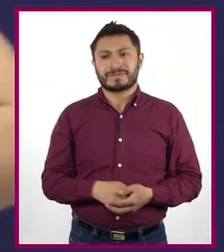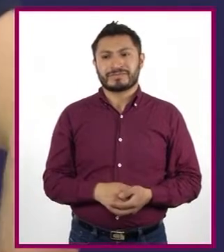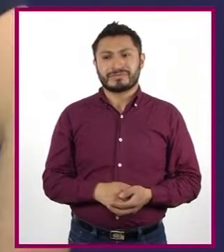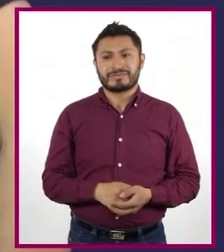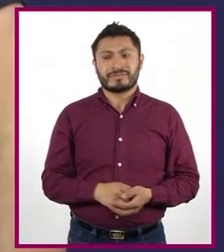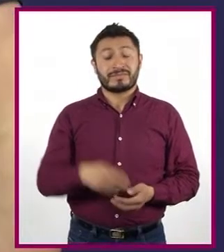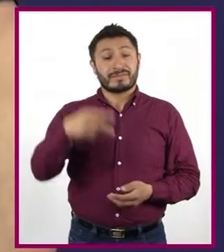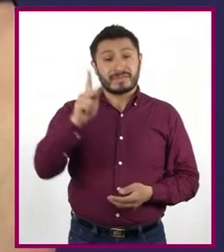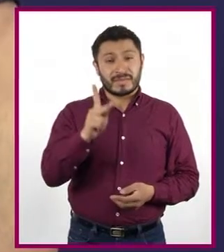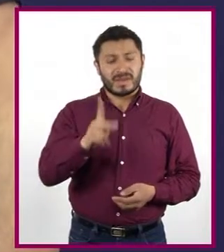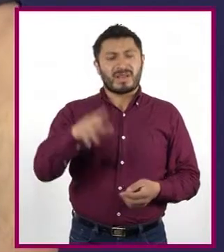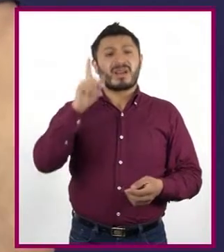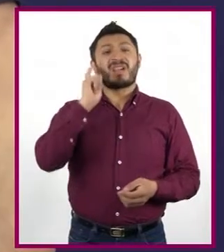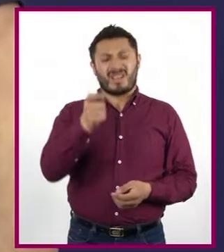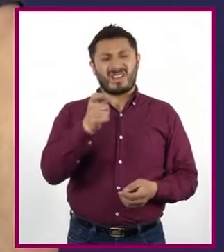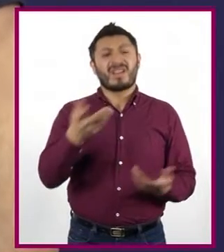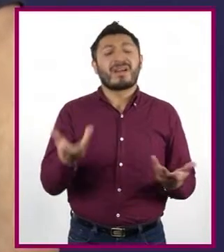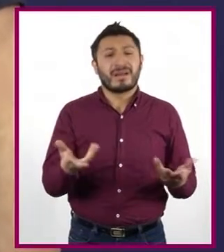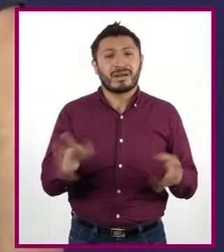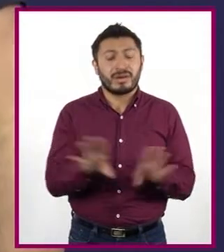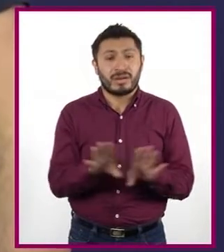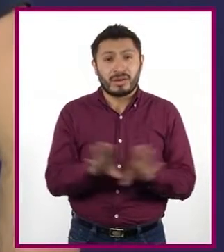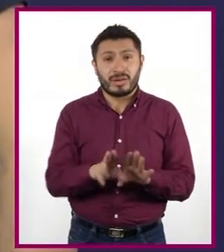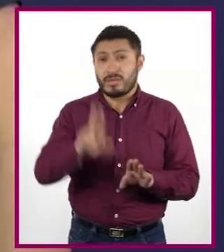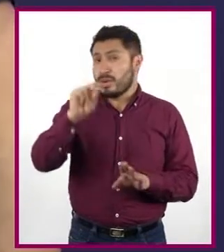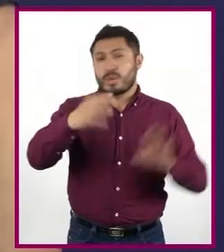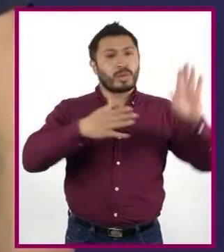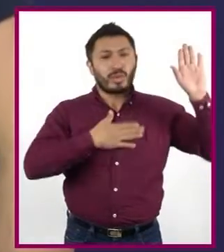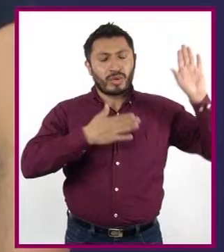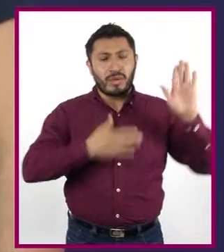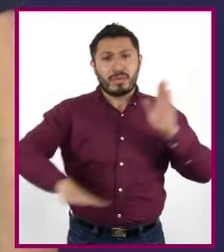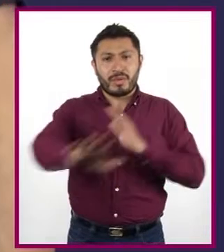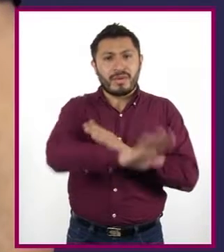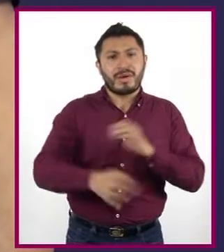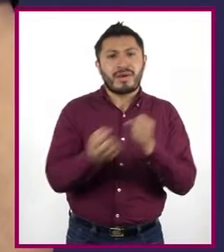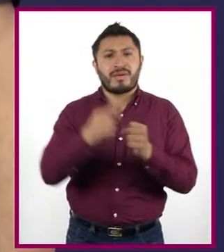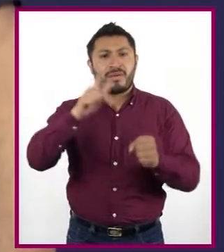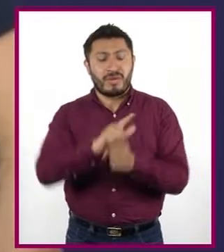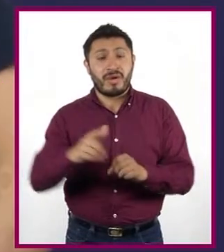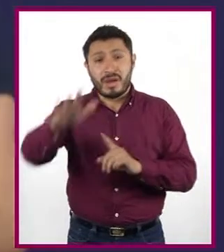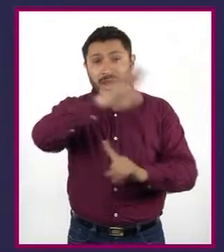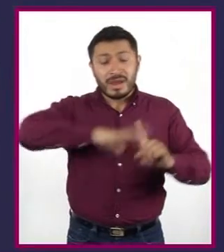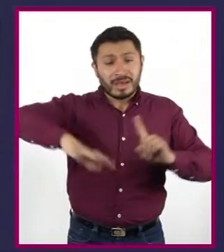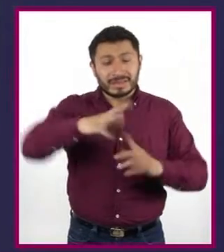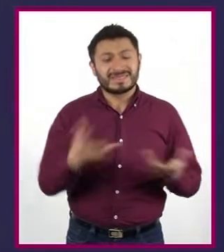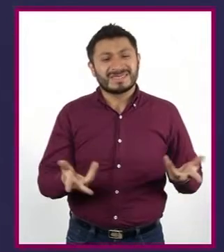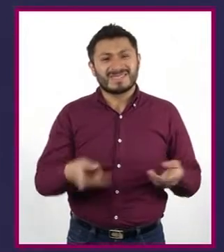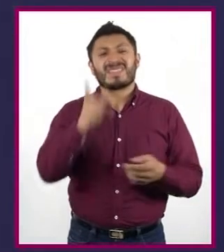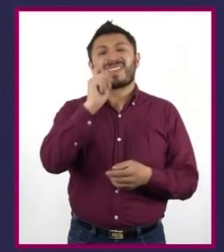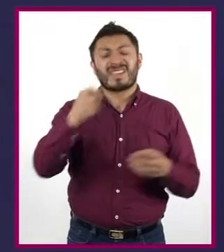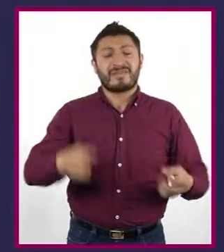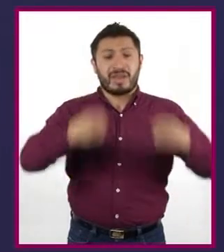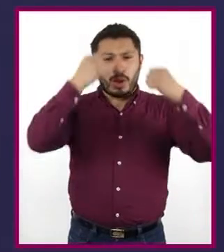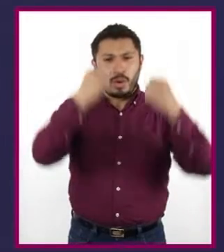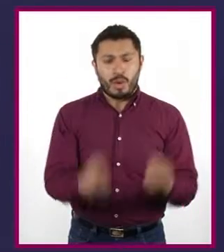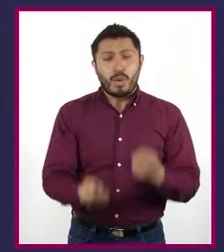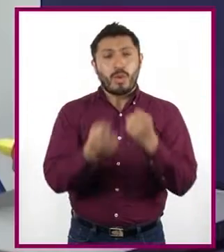Pero, ¿a qué se refiere con que no se comprometan las bases sociales y ambientales? ¿Qué es eso de seguridad